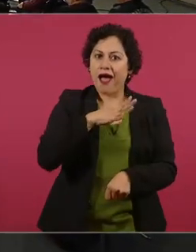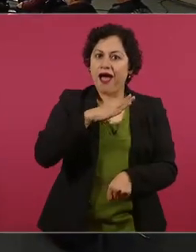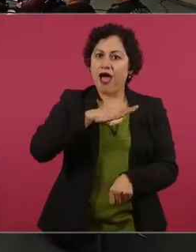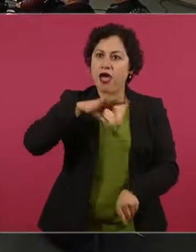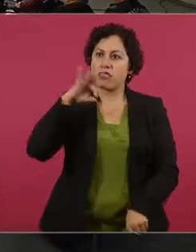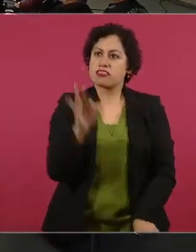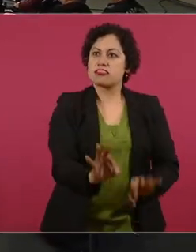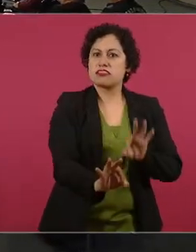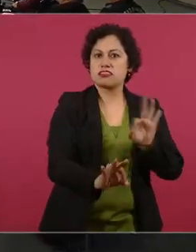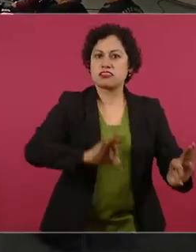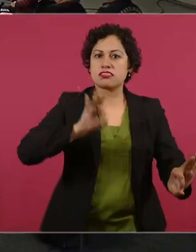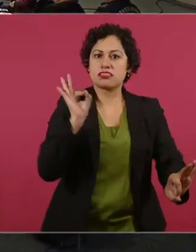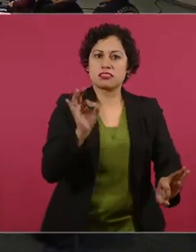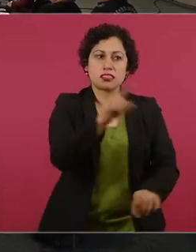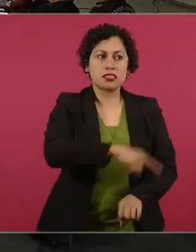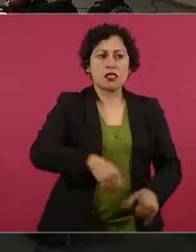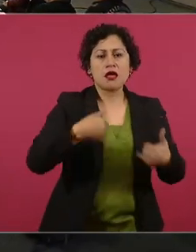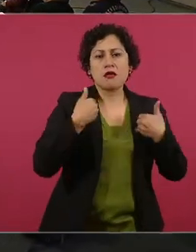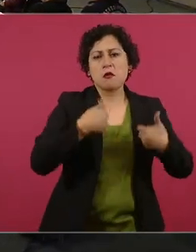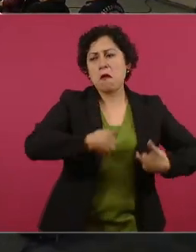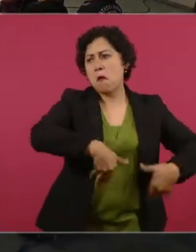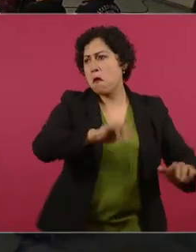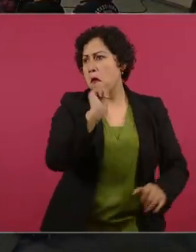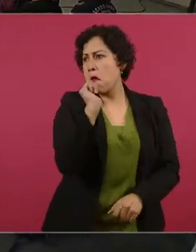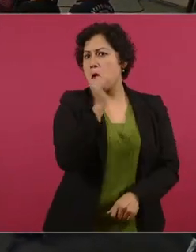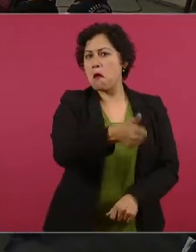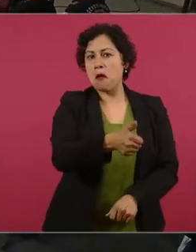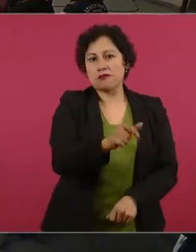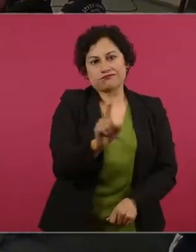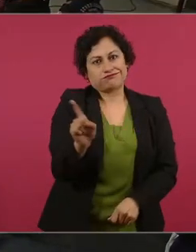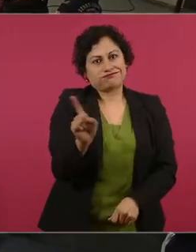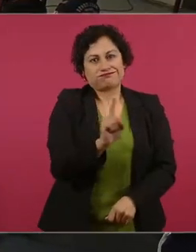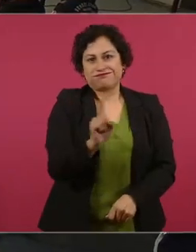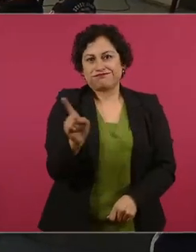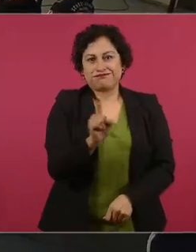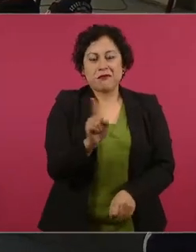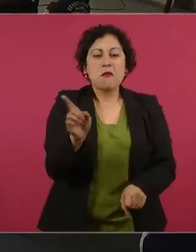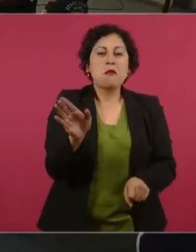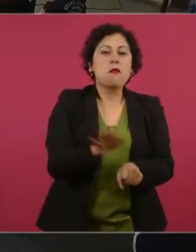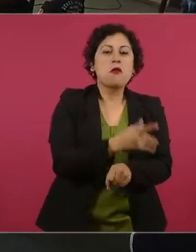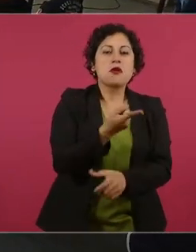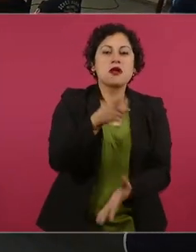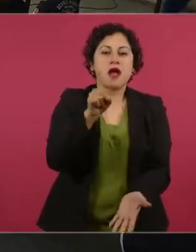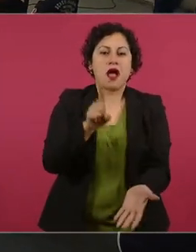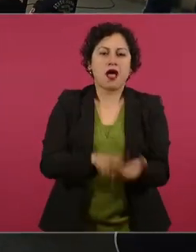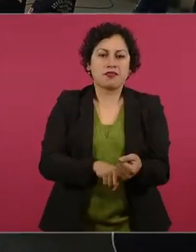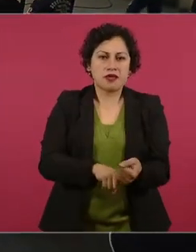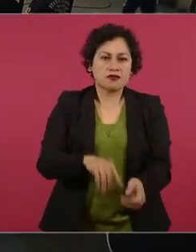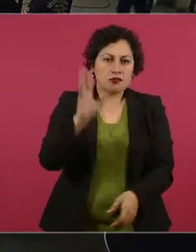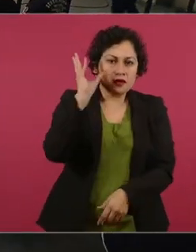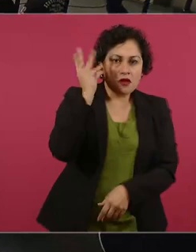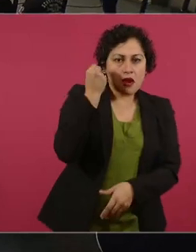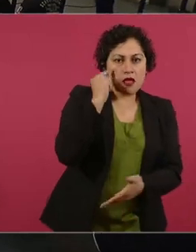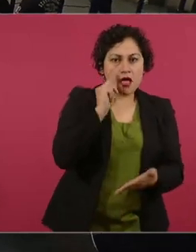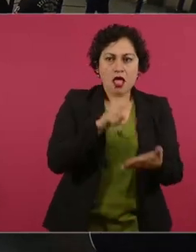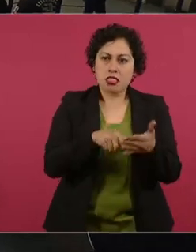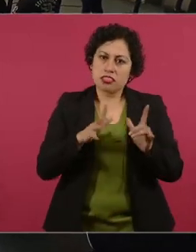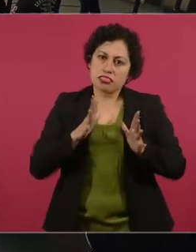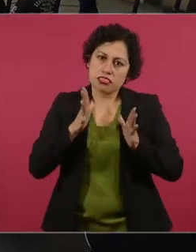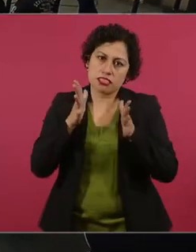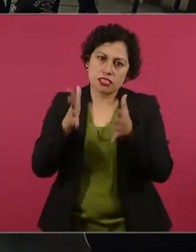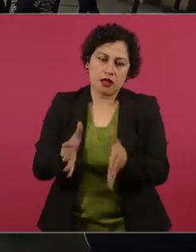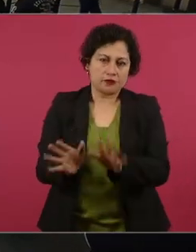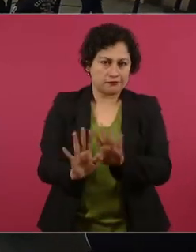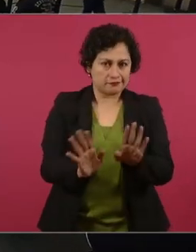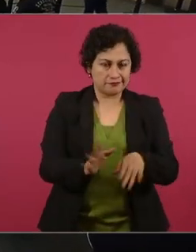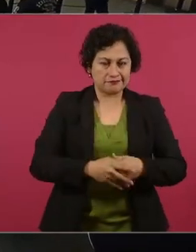campaña de manipulación de todos estos aparatos. Una vez me